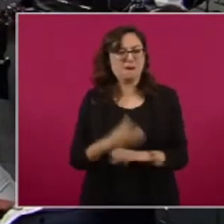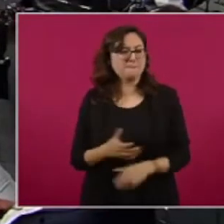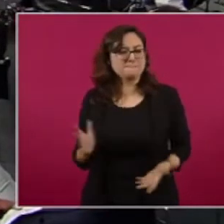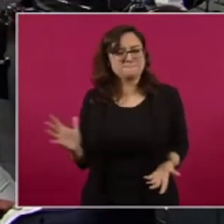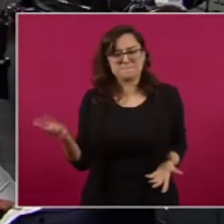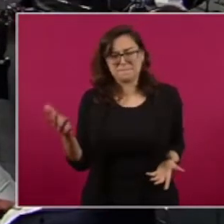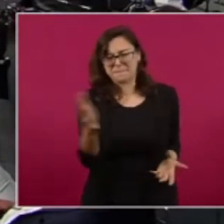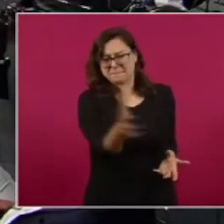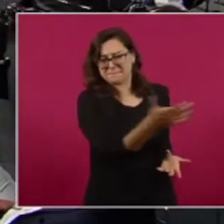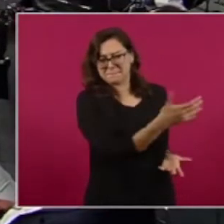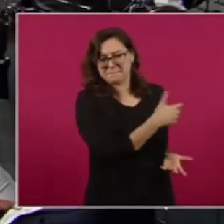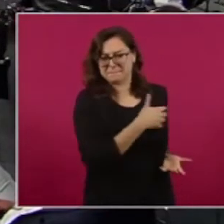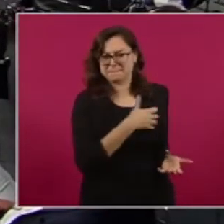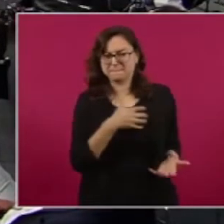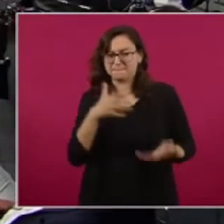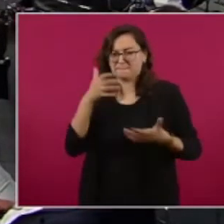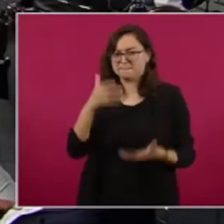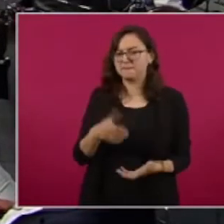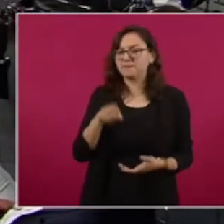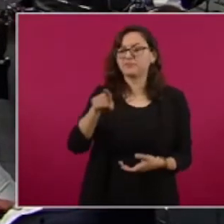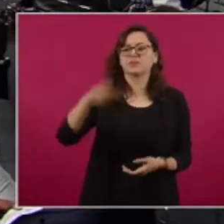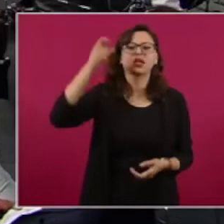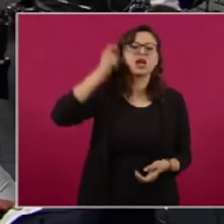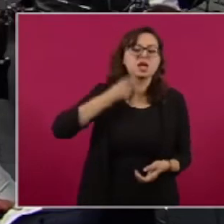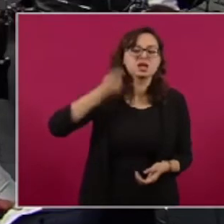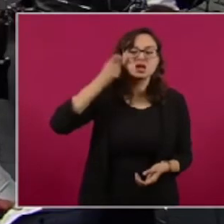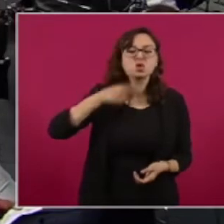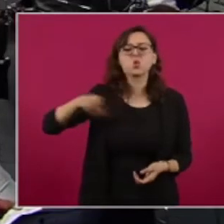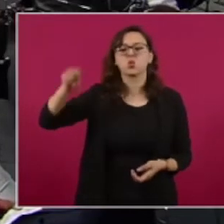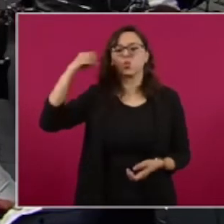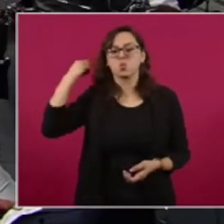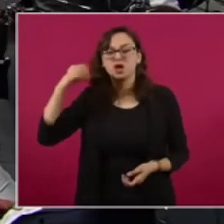pobres de Guerrero, de Oaxaca,